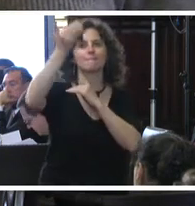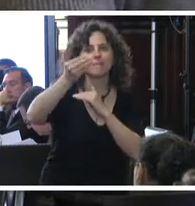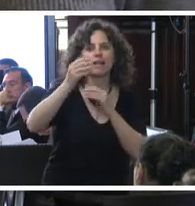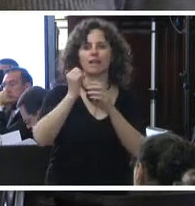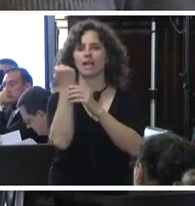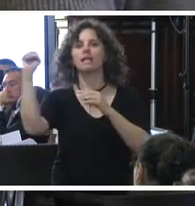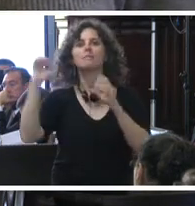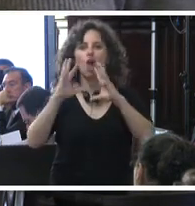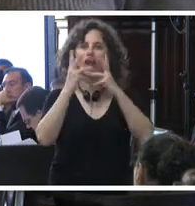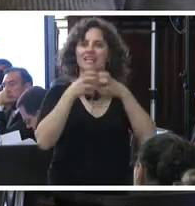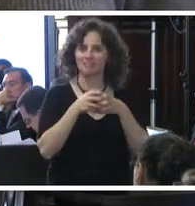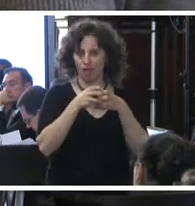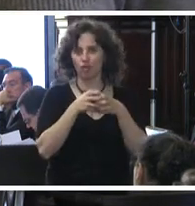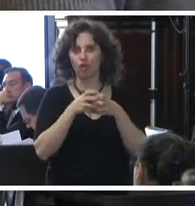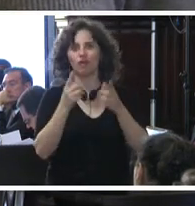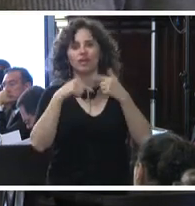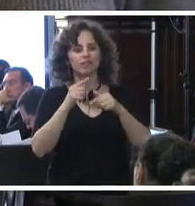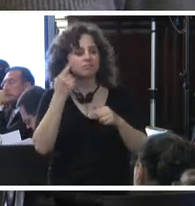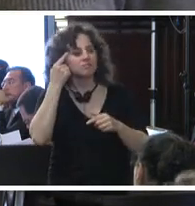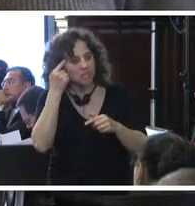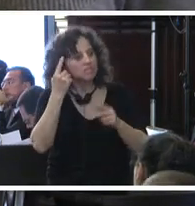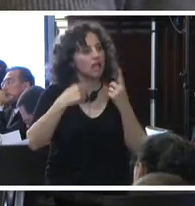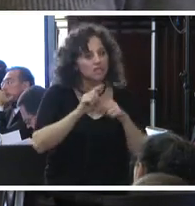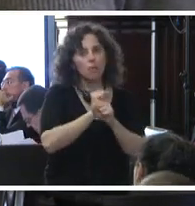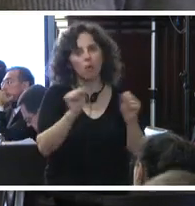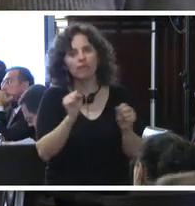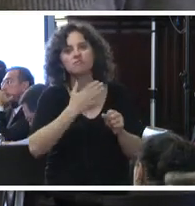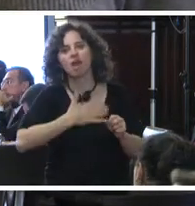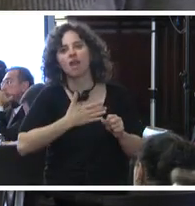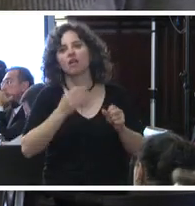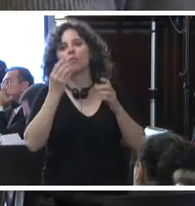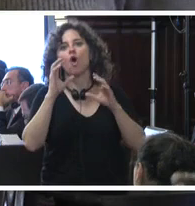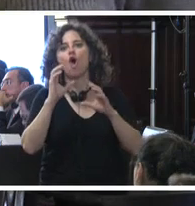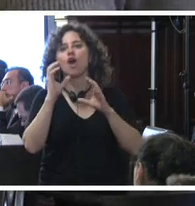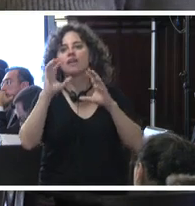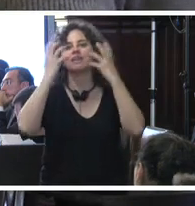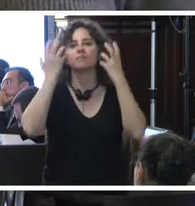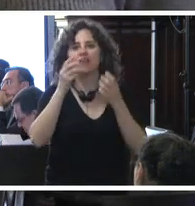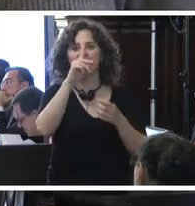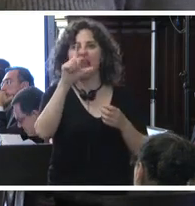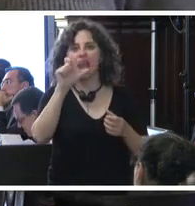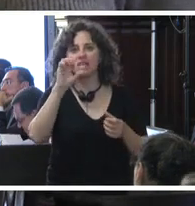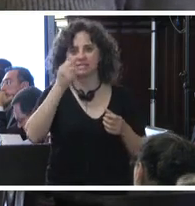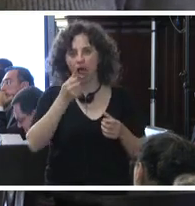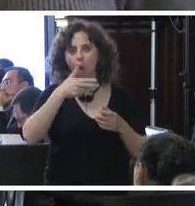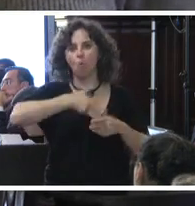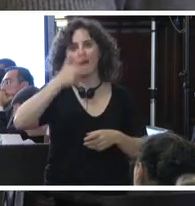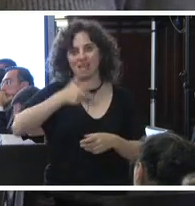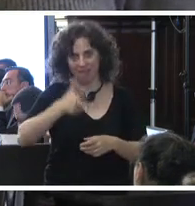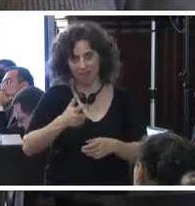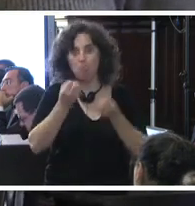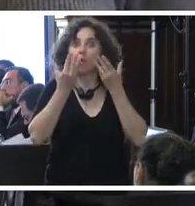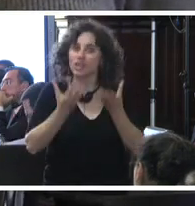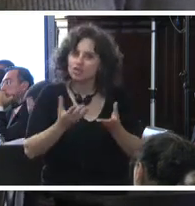de crimen organizado. Se trata de supuestos que pueden ser considerados como crímenes de lesa humanidad. Por esta razón, estos crímenes